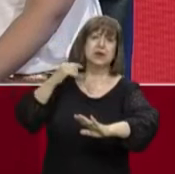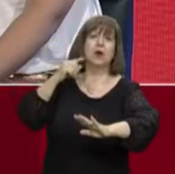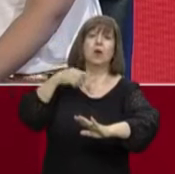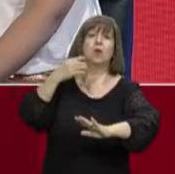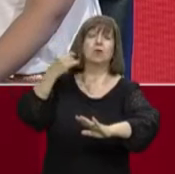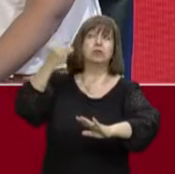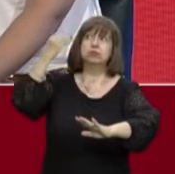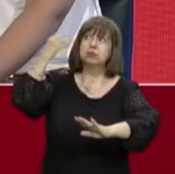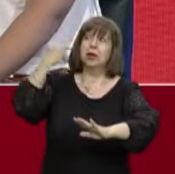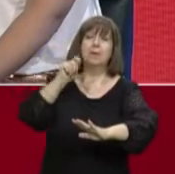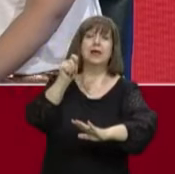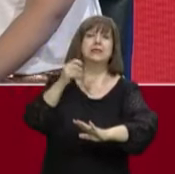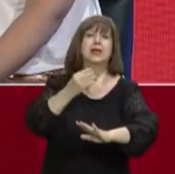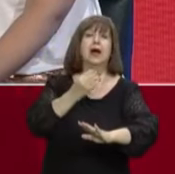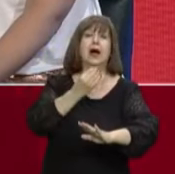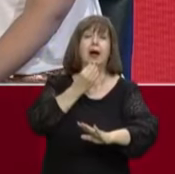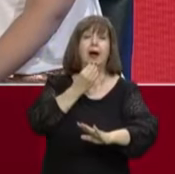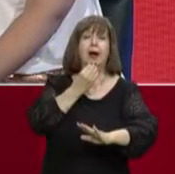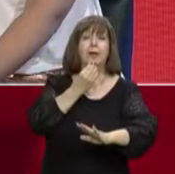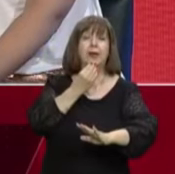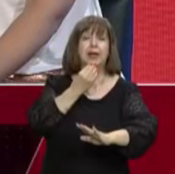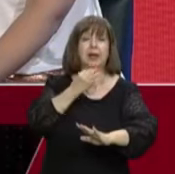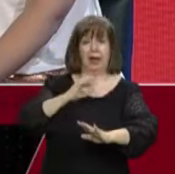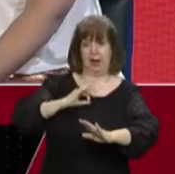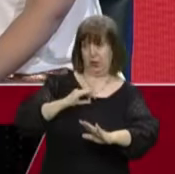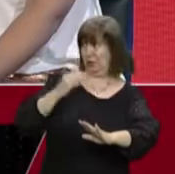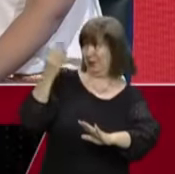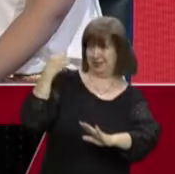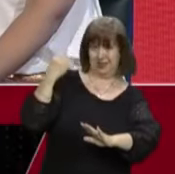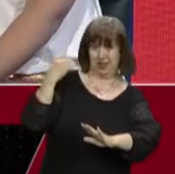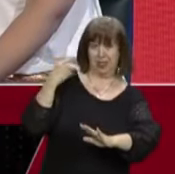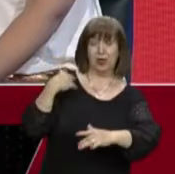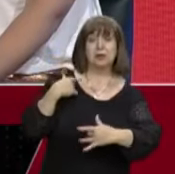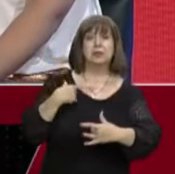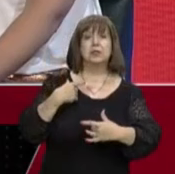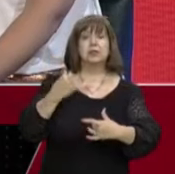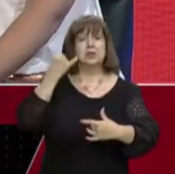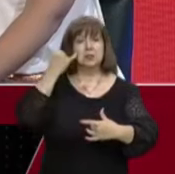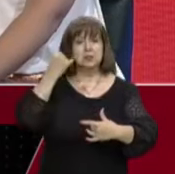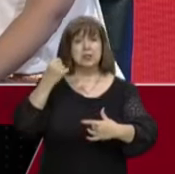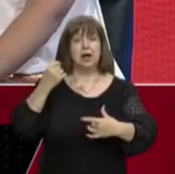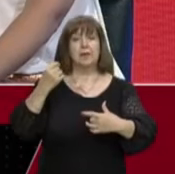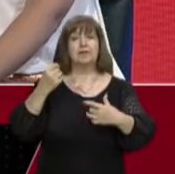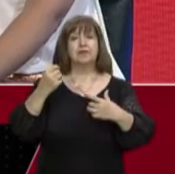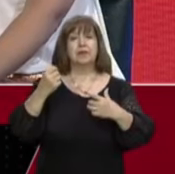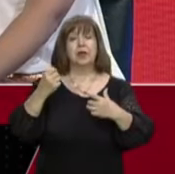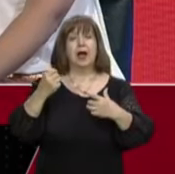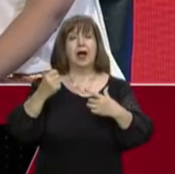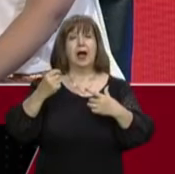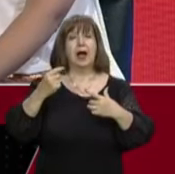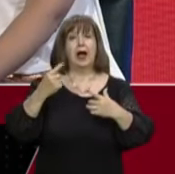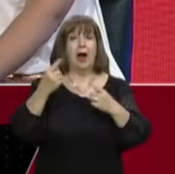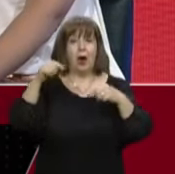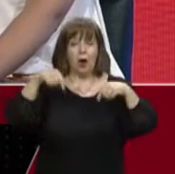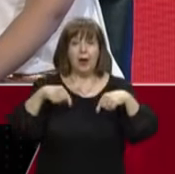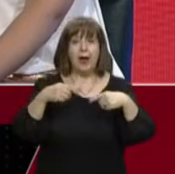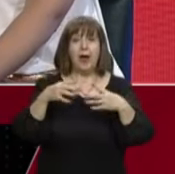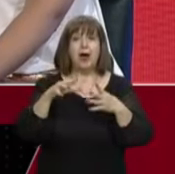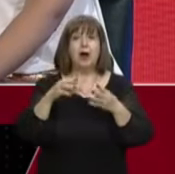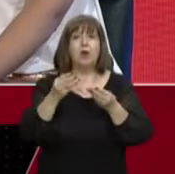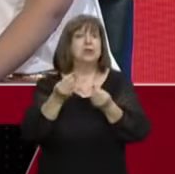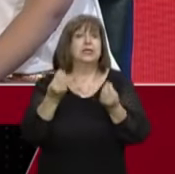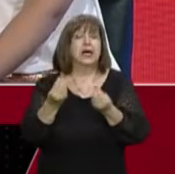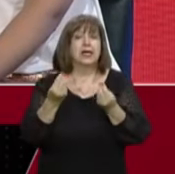Esto ocurrió en abril del año pasado y a través de la inteligencia artificial que se utiliza mucho